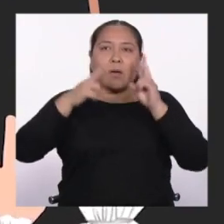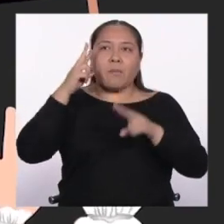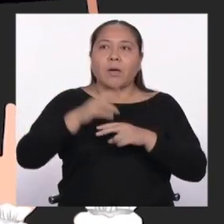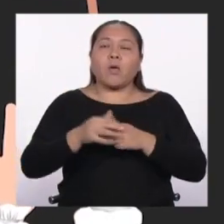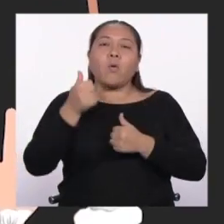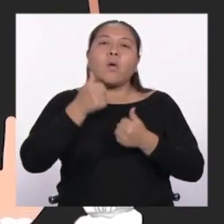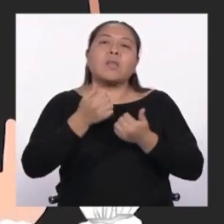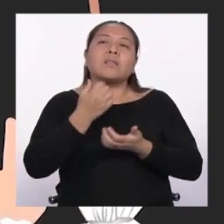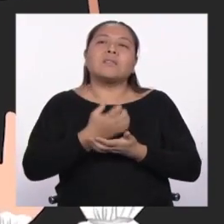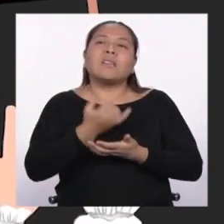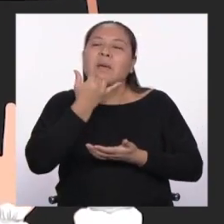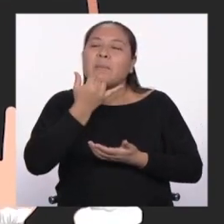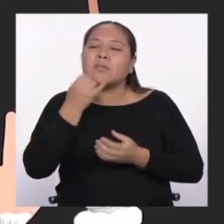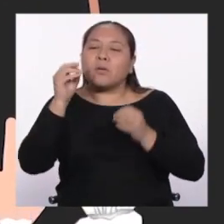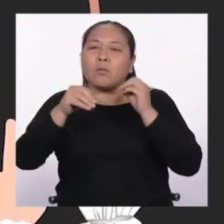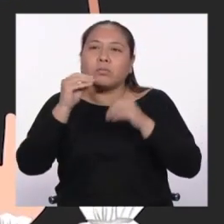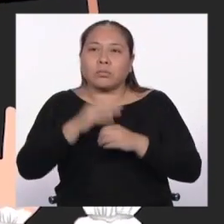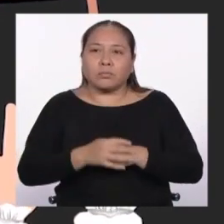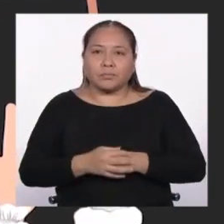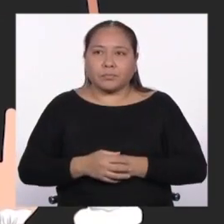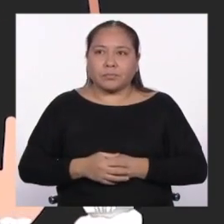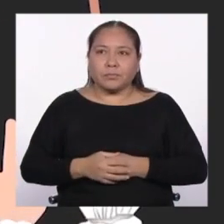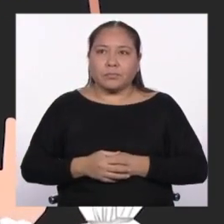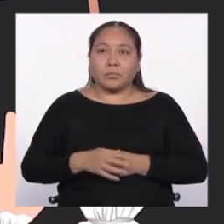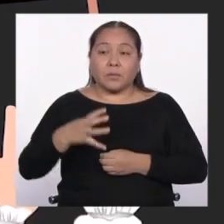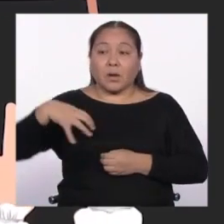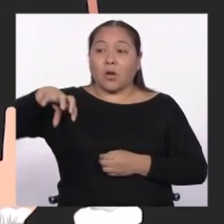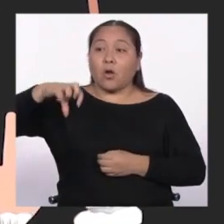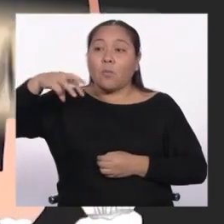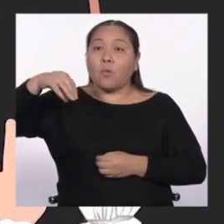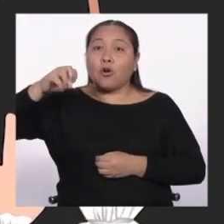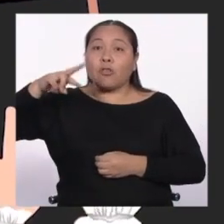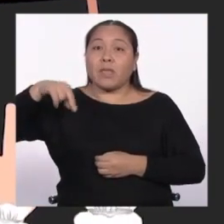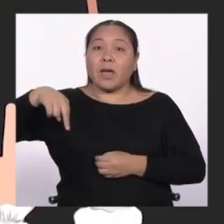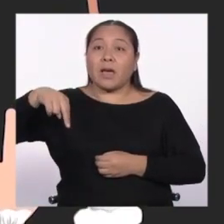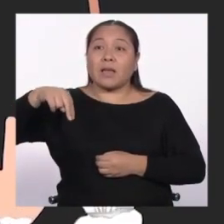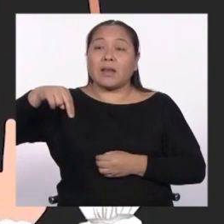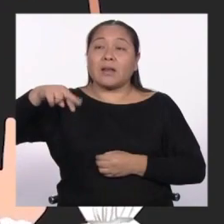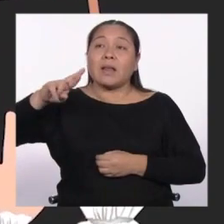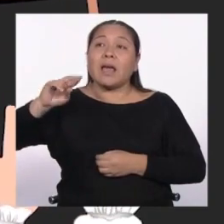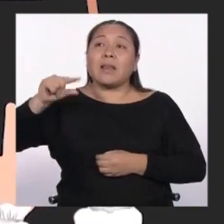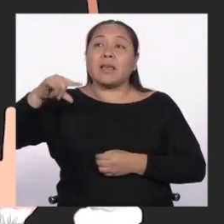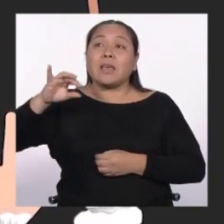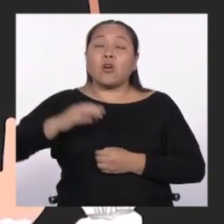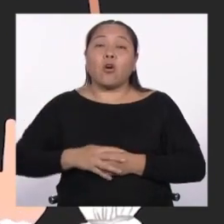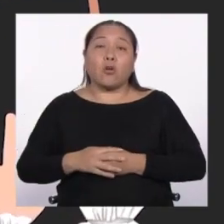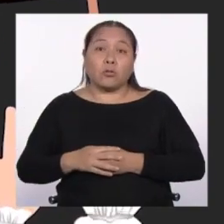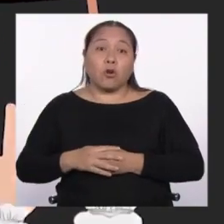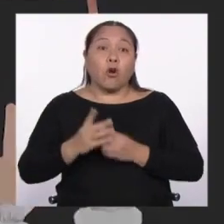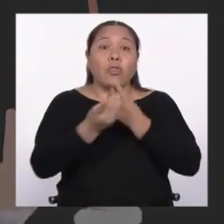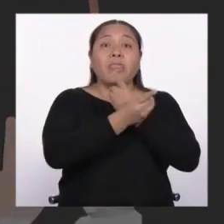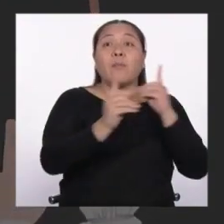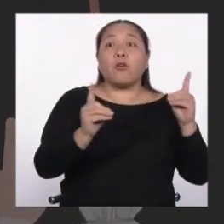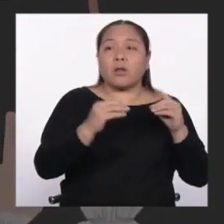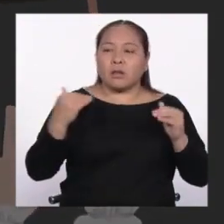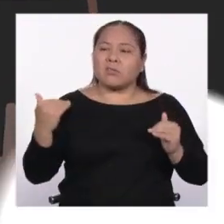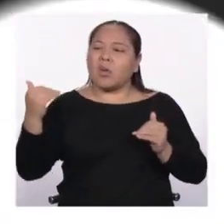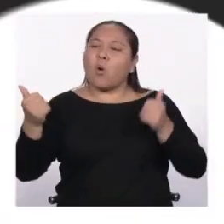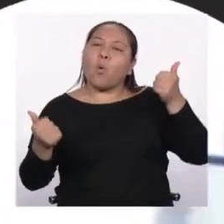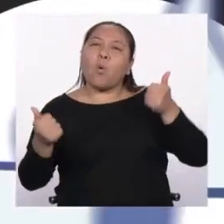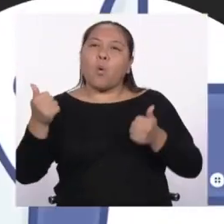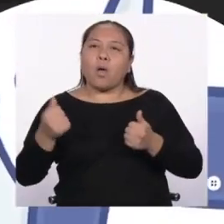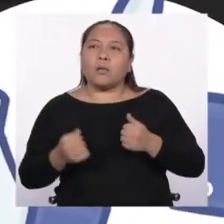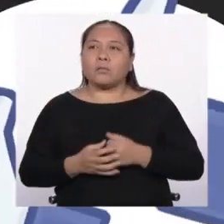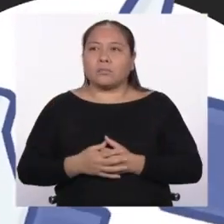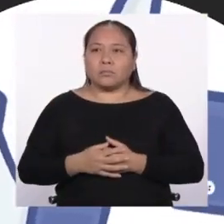establecía. Las opciones eran o un sistema monárquico o la democracia. Luego de tanto conflicto, llegó la